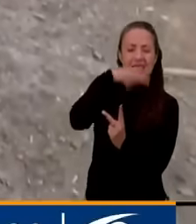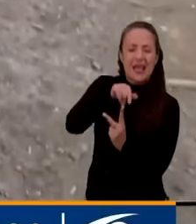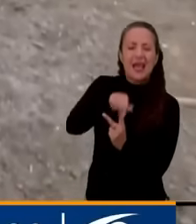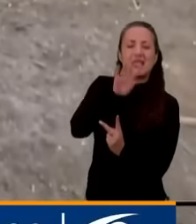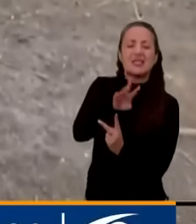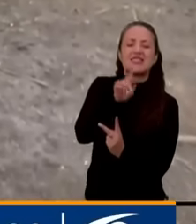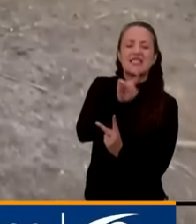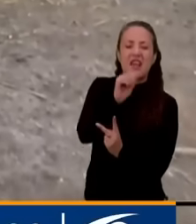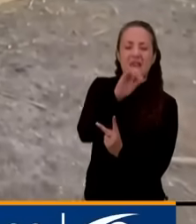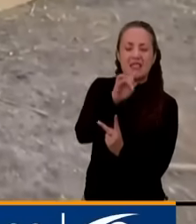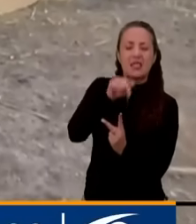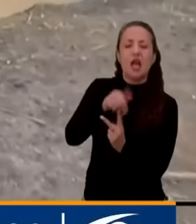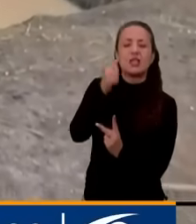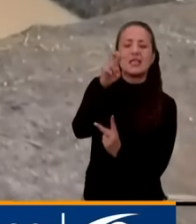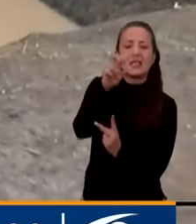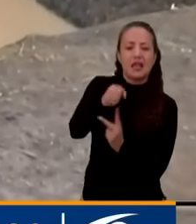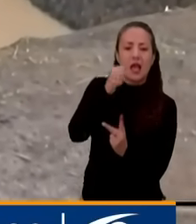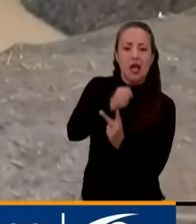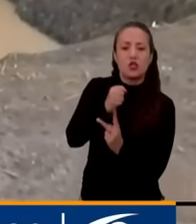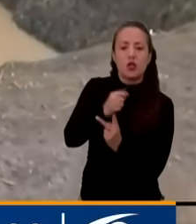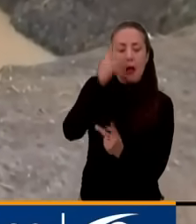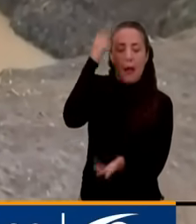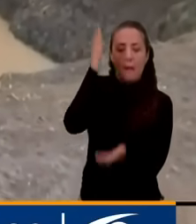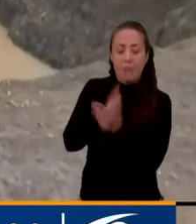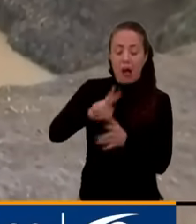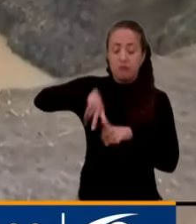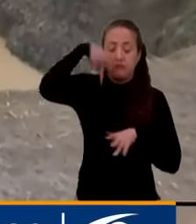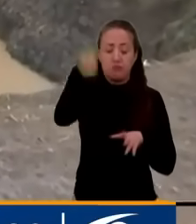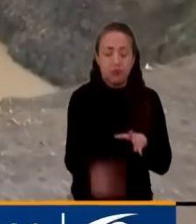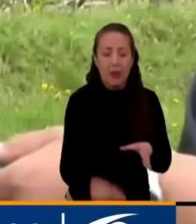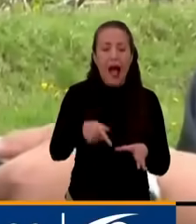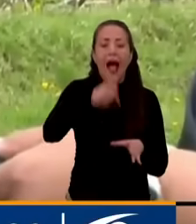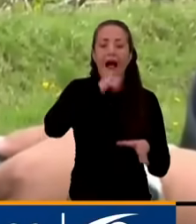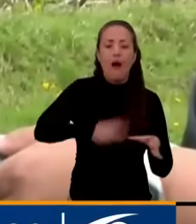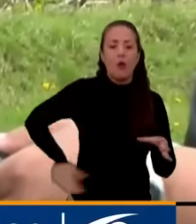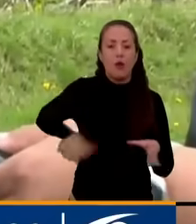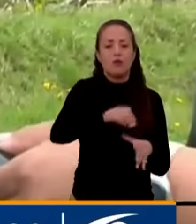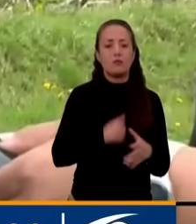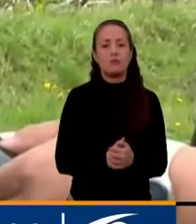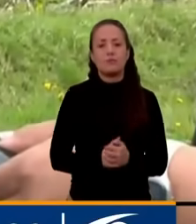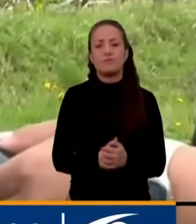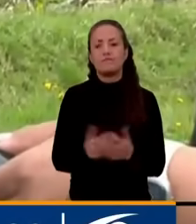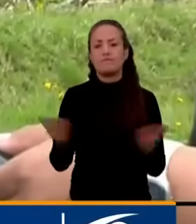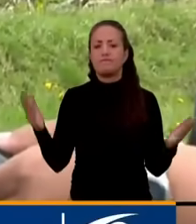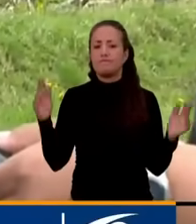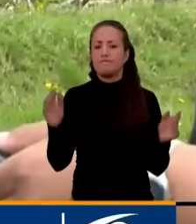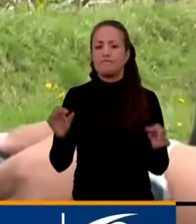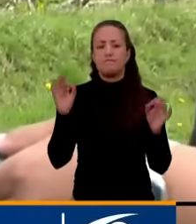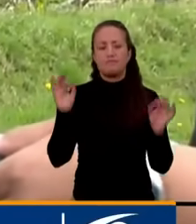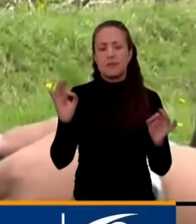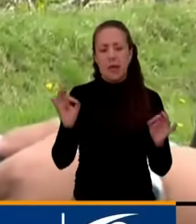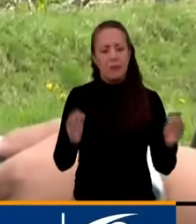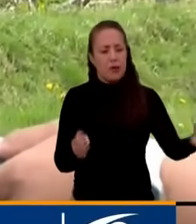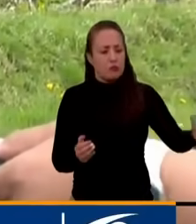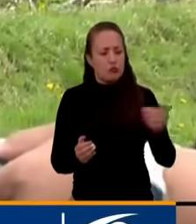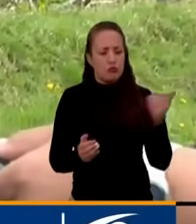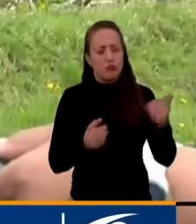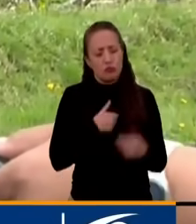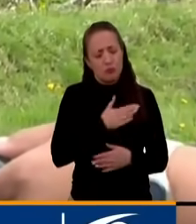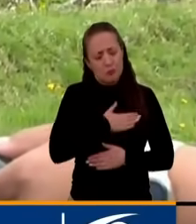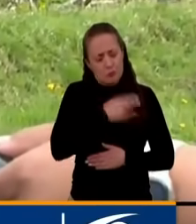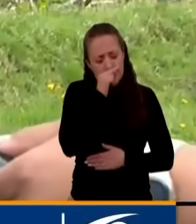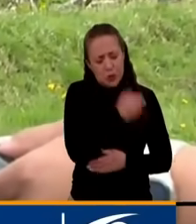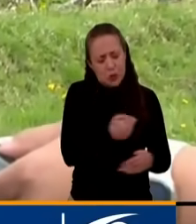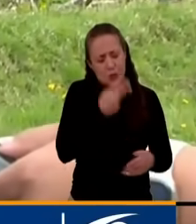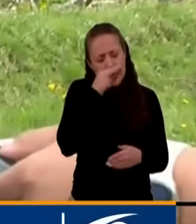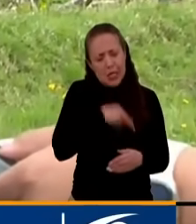cayeron de manera accidental a un reservorio de agua los viento llegaban un de nosotros mis chinitos mis